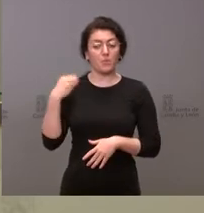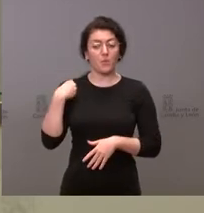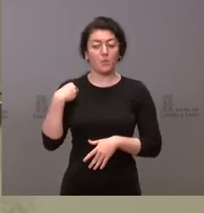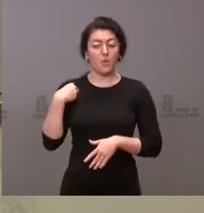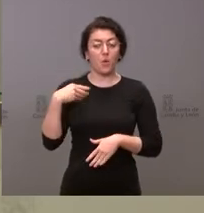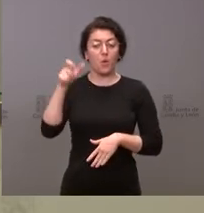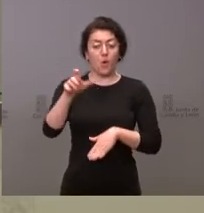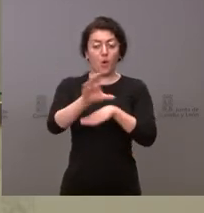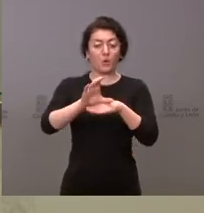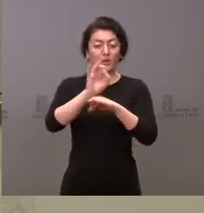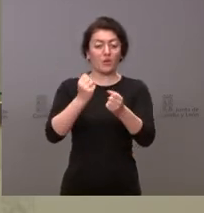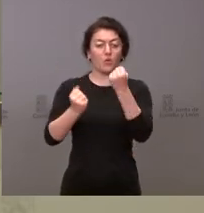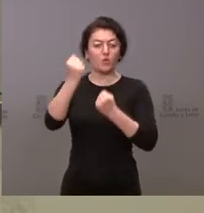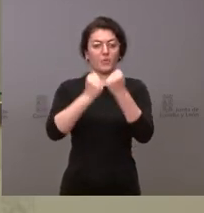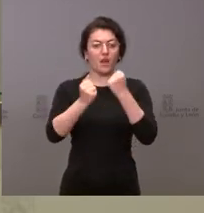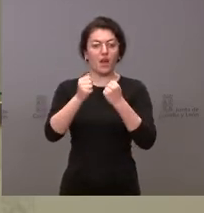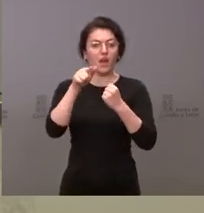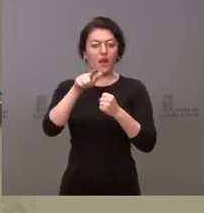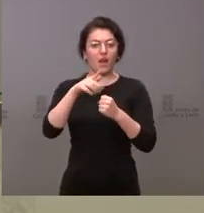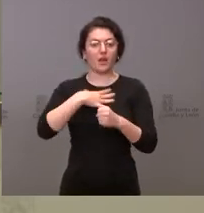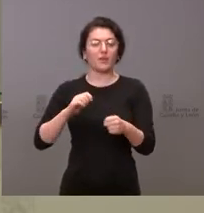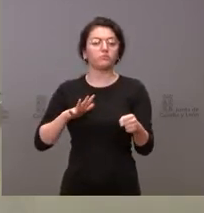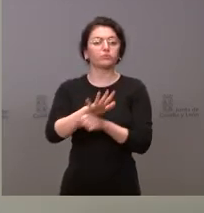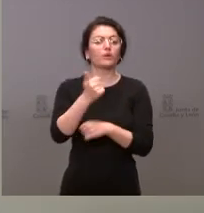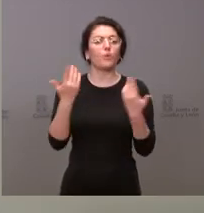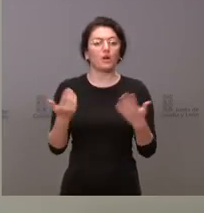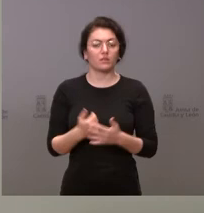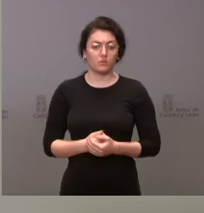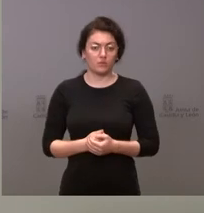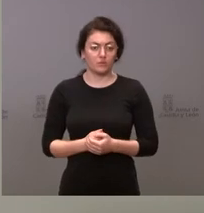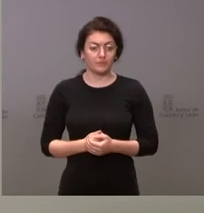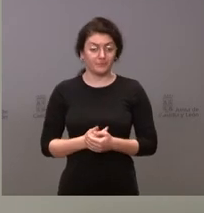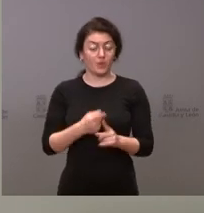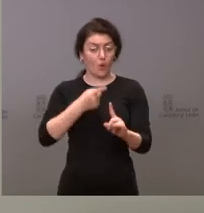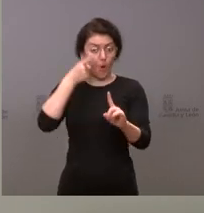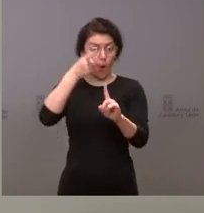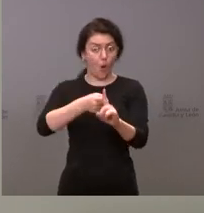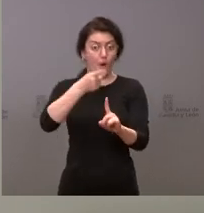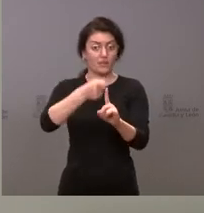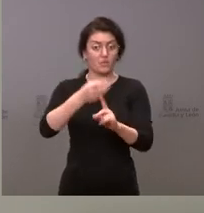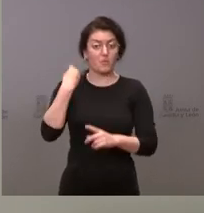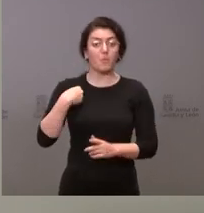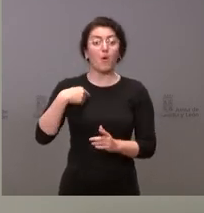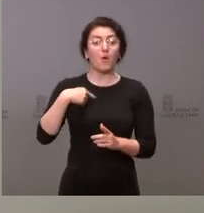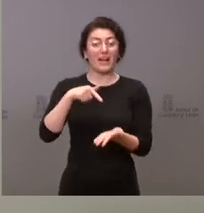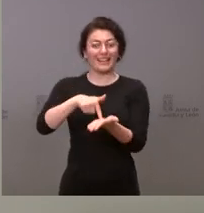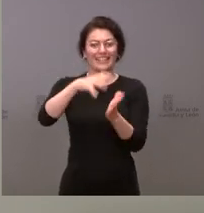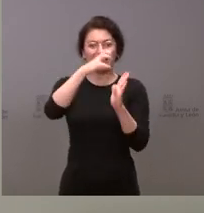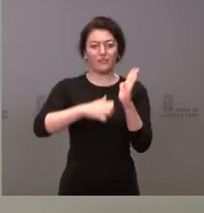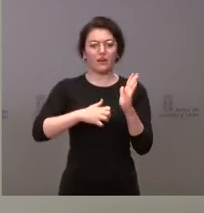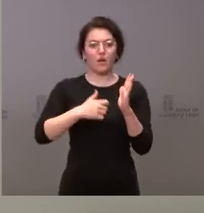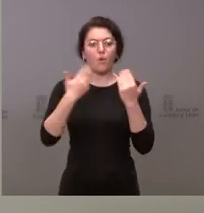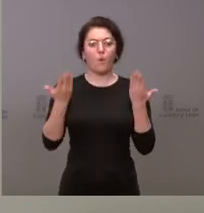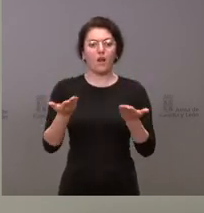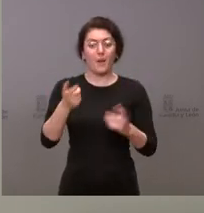a cuánta gente podría aceptar y de qué estamos hablando pues el objetivo de esa rebaja lo dijo el presidente es que afecta a todos los